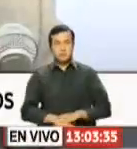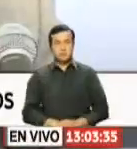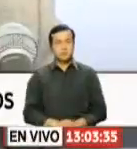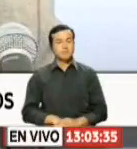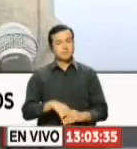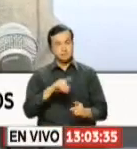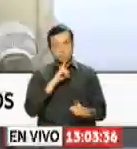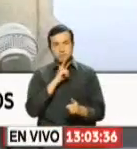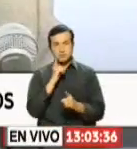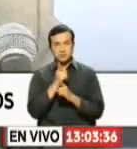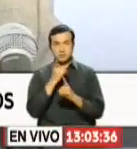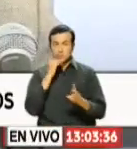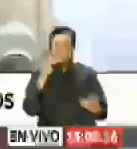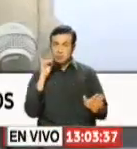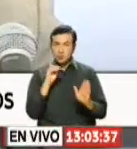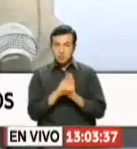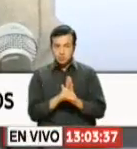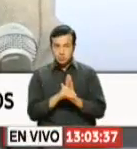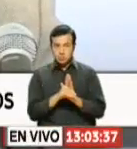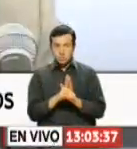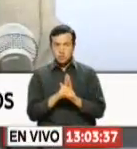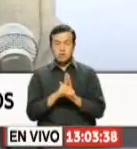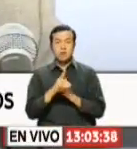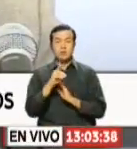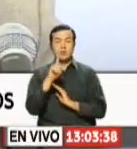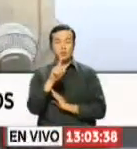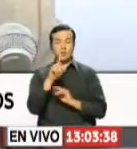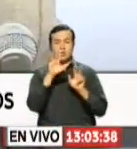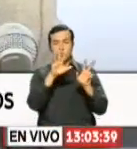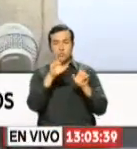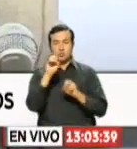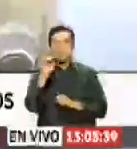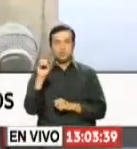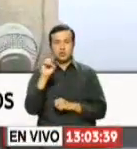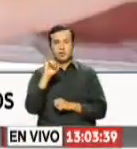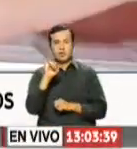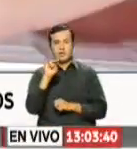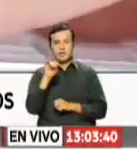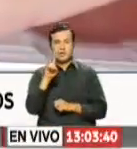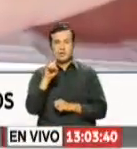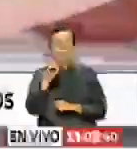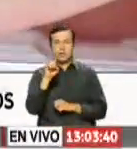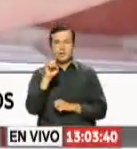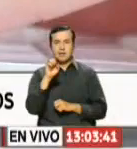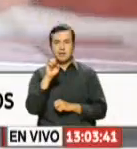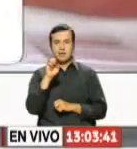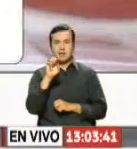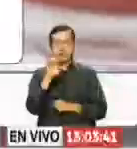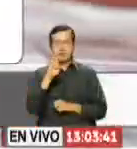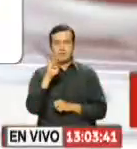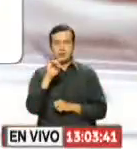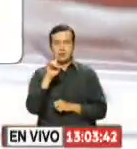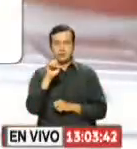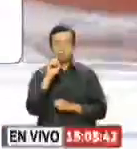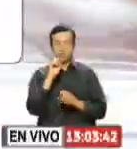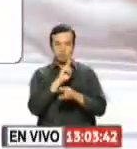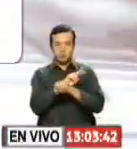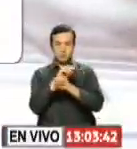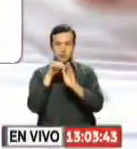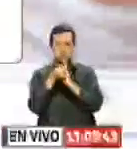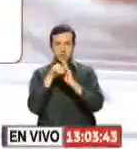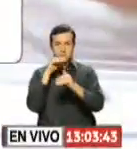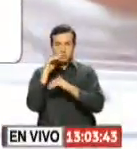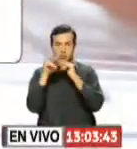eso, denuncia a la línea 1-800 indebidos. De su lado, la Superintendencia de Bancos iniciará